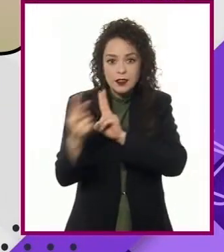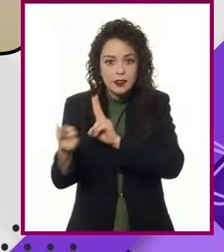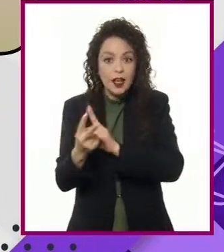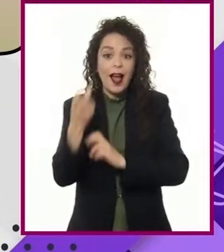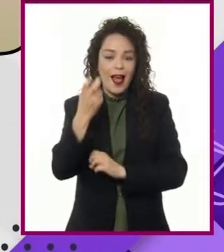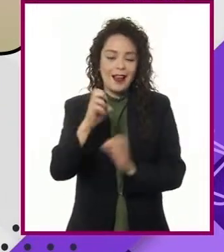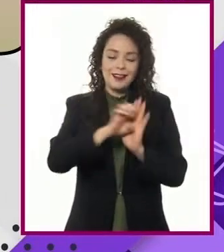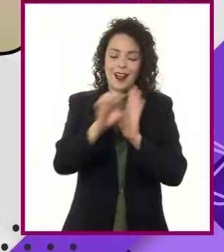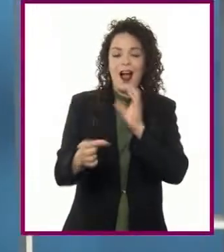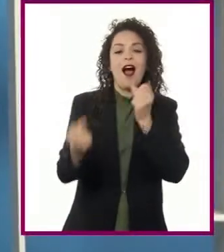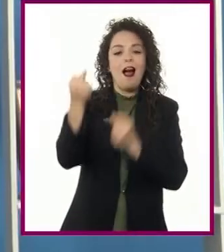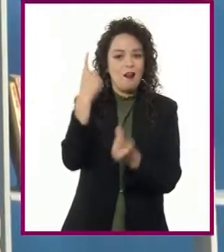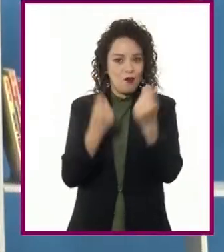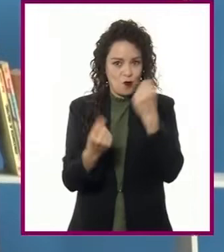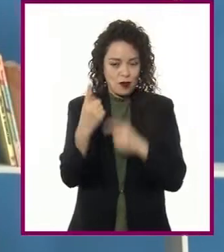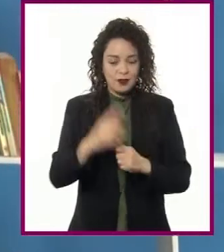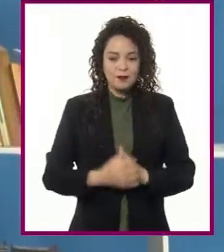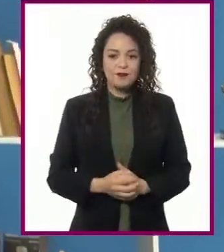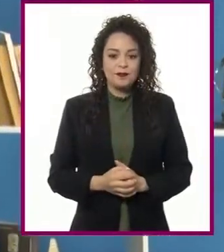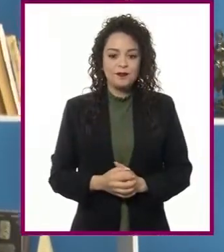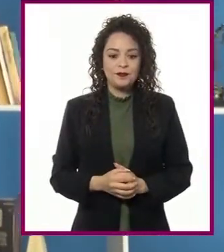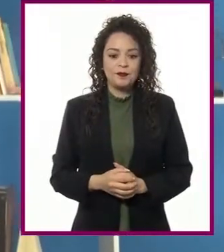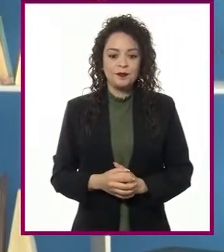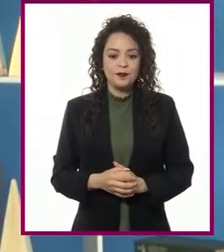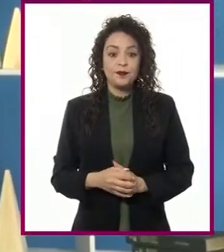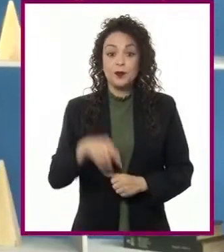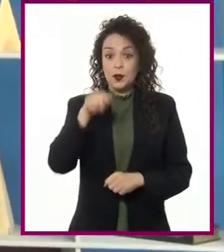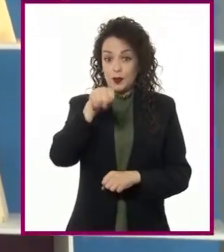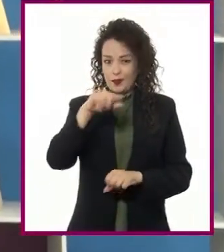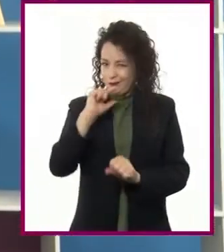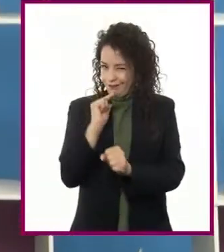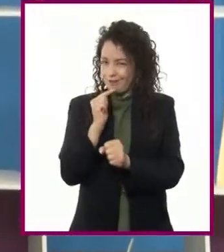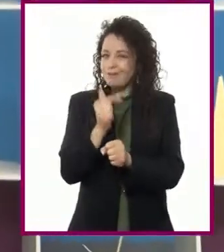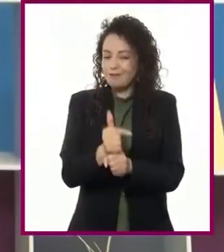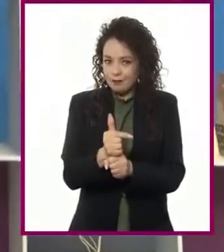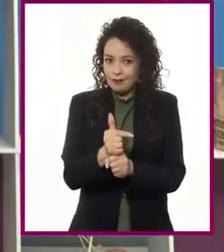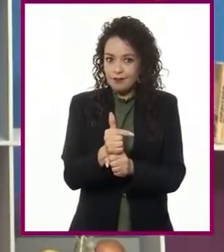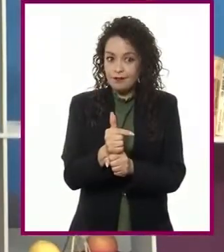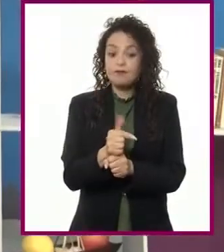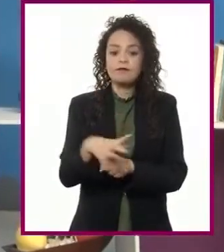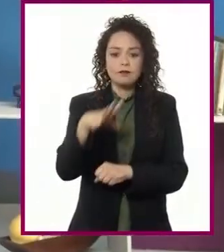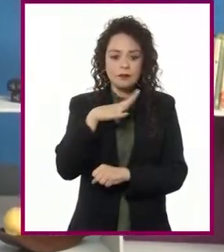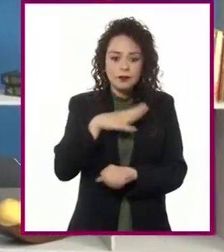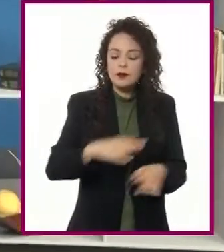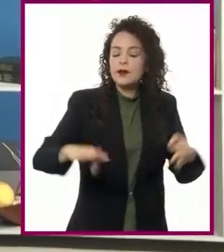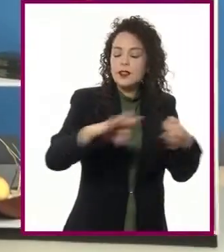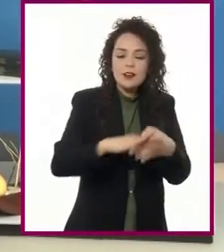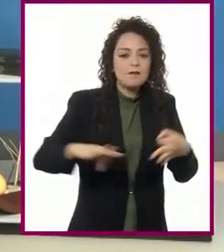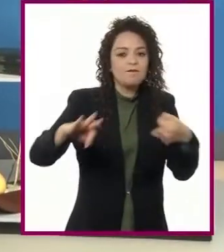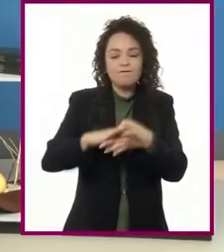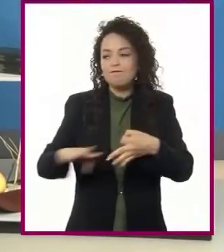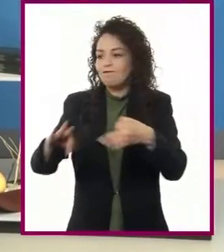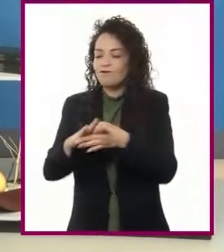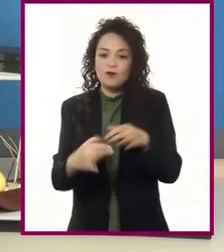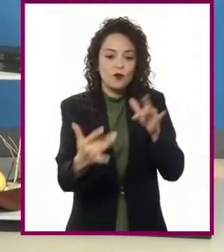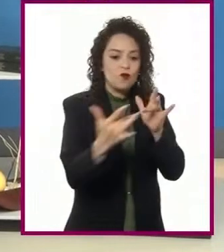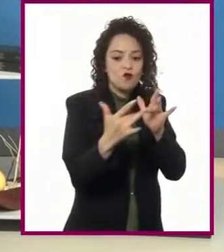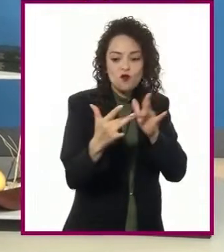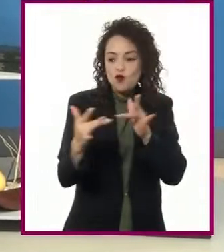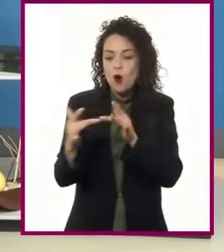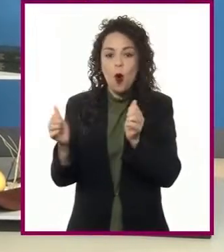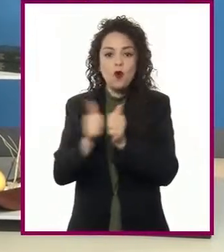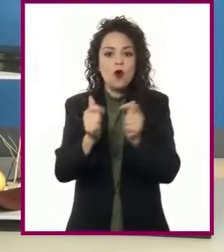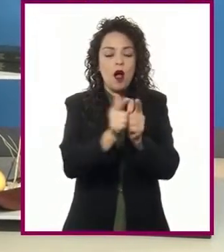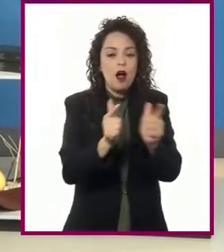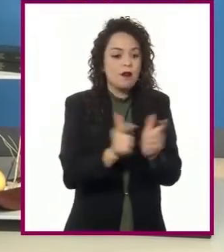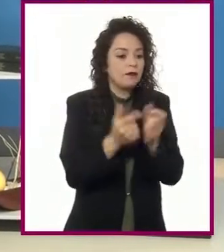algunos ejemplos. Como podrán darse cuenta, estamos en contacto constantemente con los grupos sociales, culturales